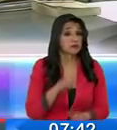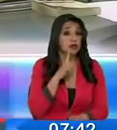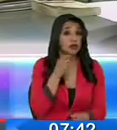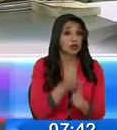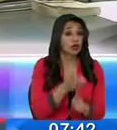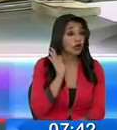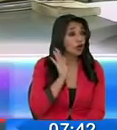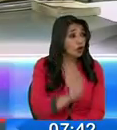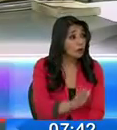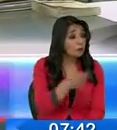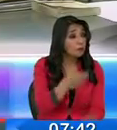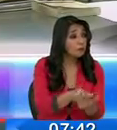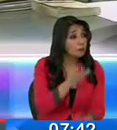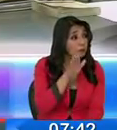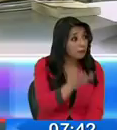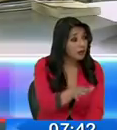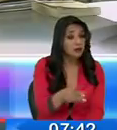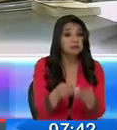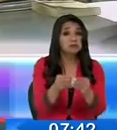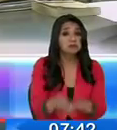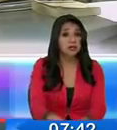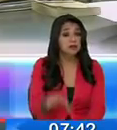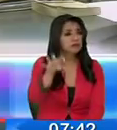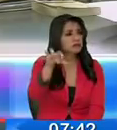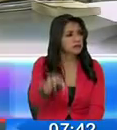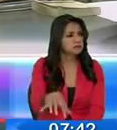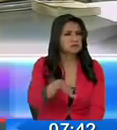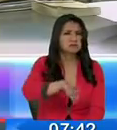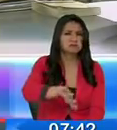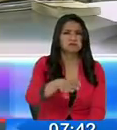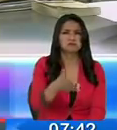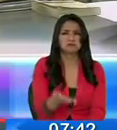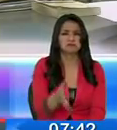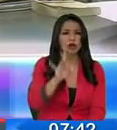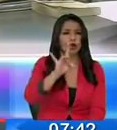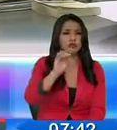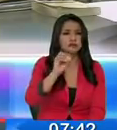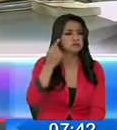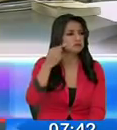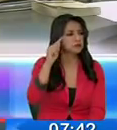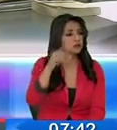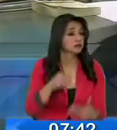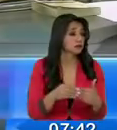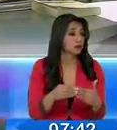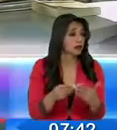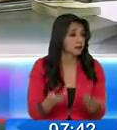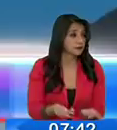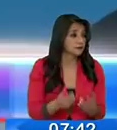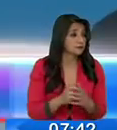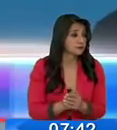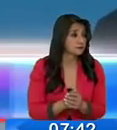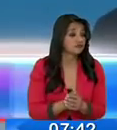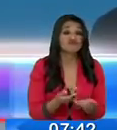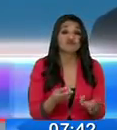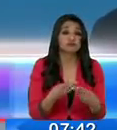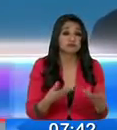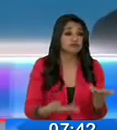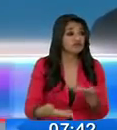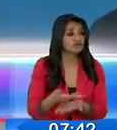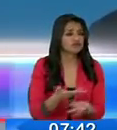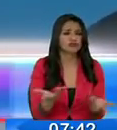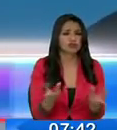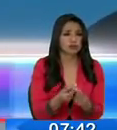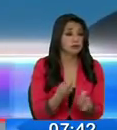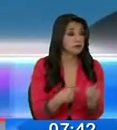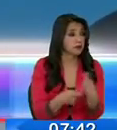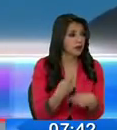ellos, haciendo un perjuicio en el país, de alrededor de 80 millones de dólares. Y entonces los insumos, además de que se